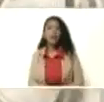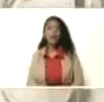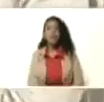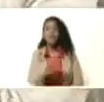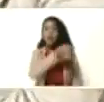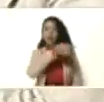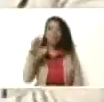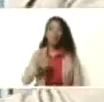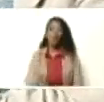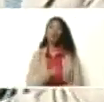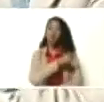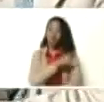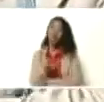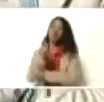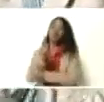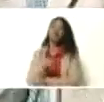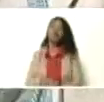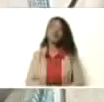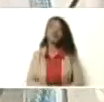Excelente, cúmplase.